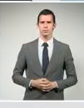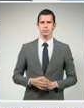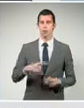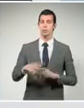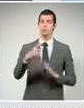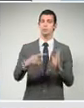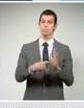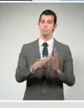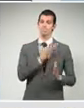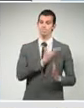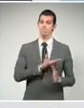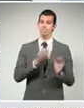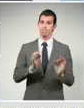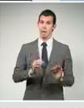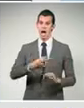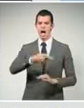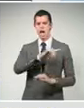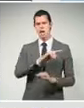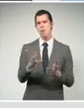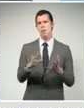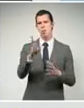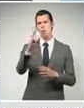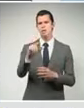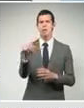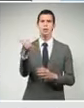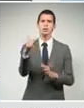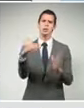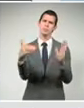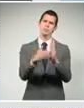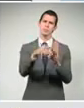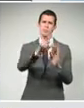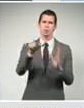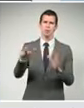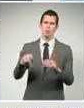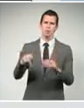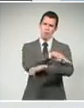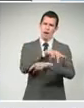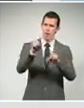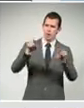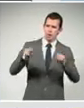ayer nuevamente más de 10.000 personas con COVID en el mundo.